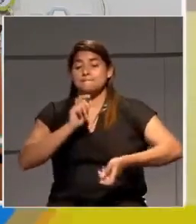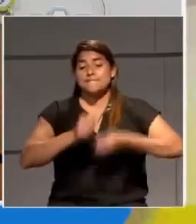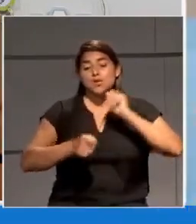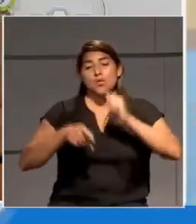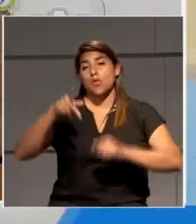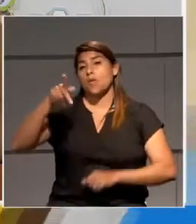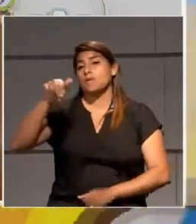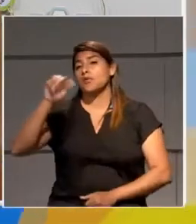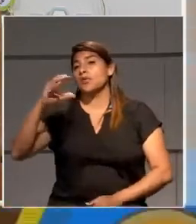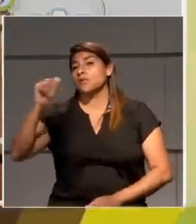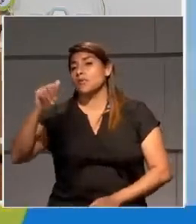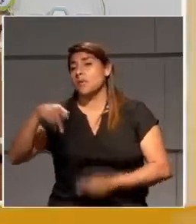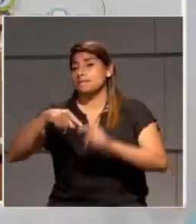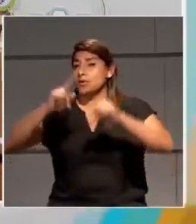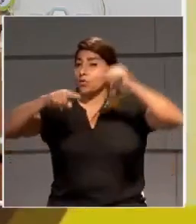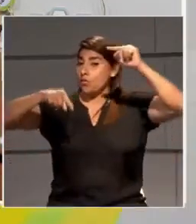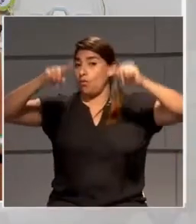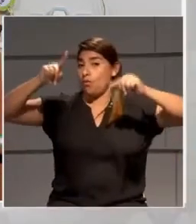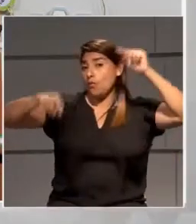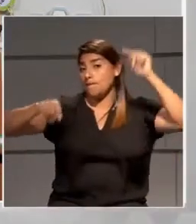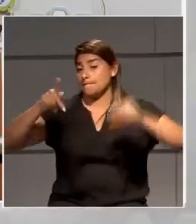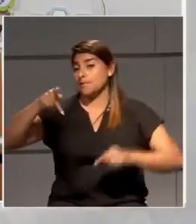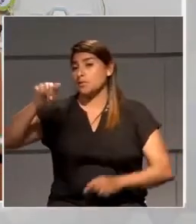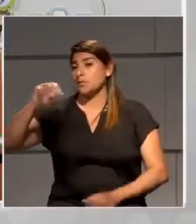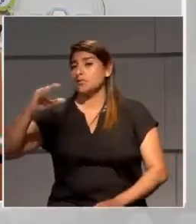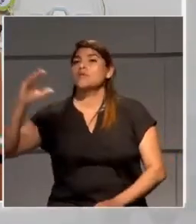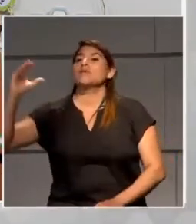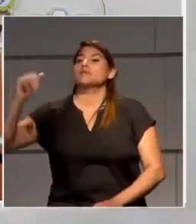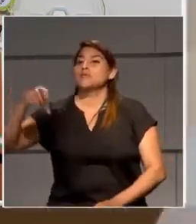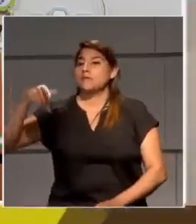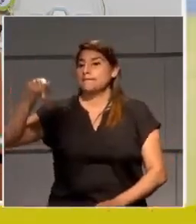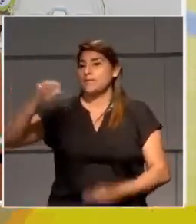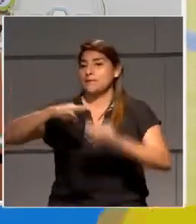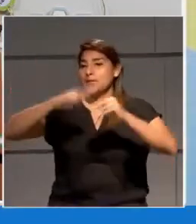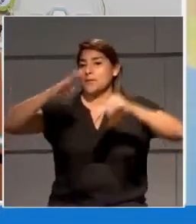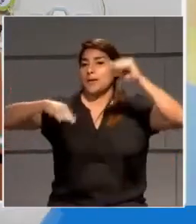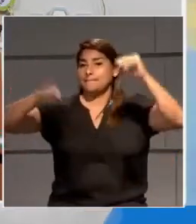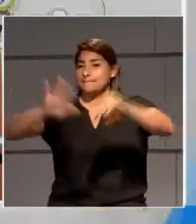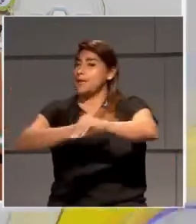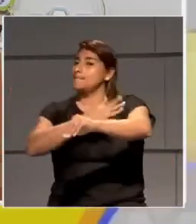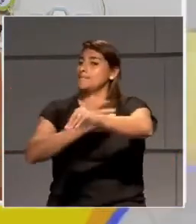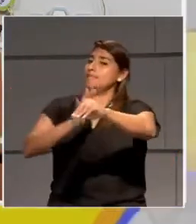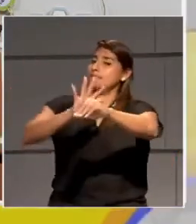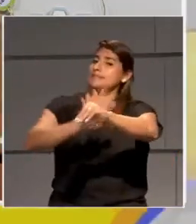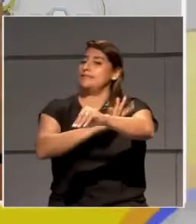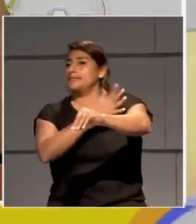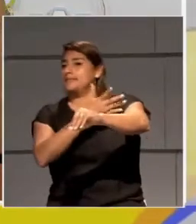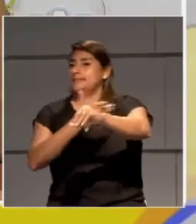Pluck, Pluck, Pluck, Pluck, Pluck, Pluck, Pluck, Pluck, Pluck, Pluck, Pluck.